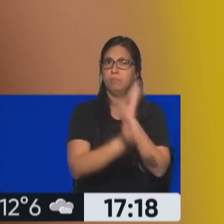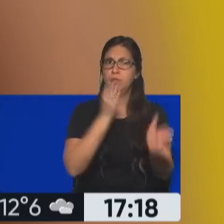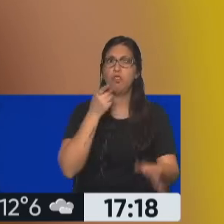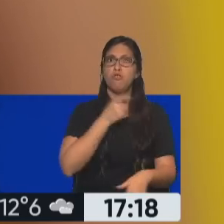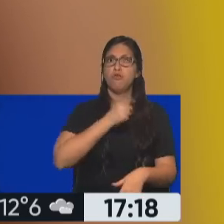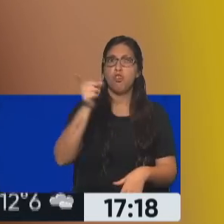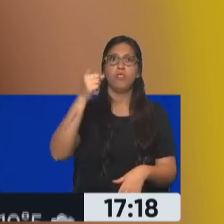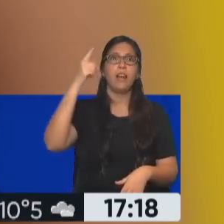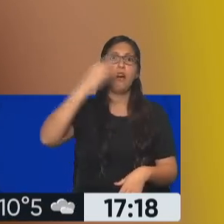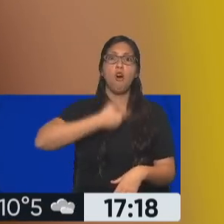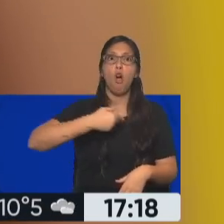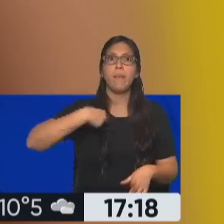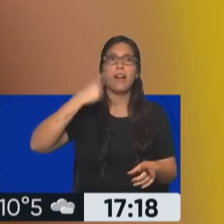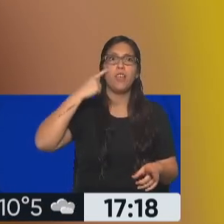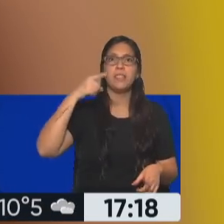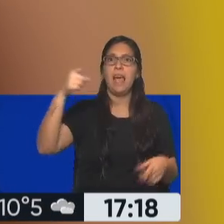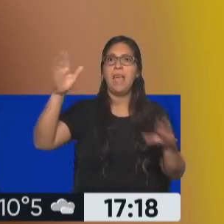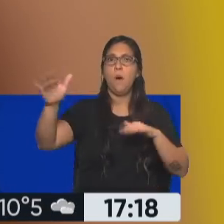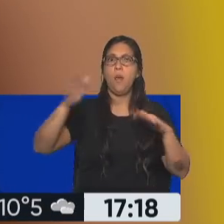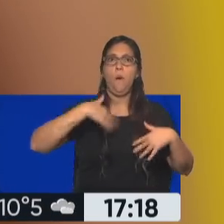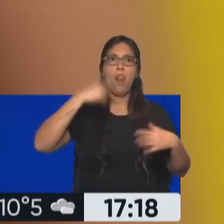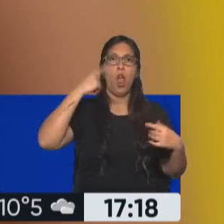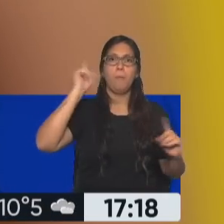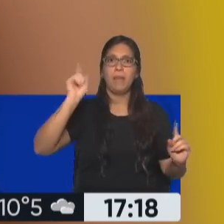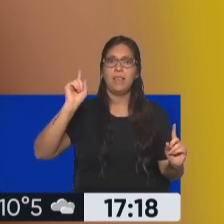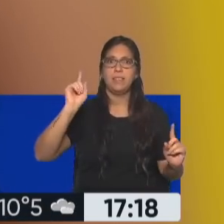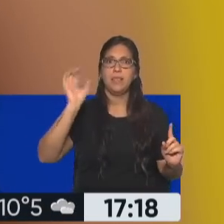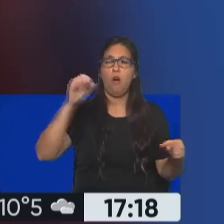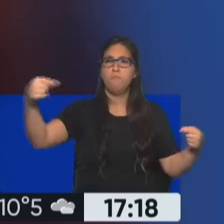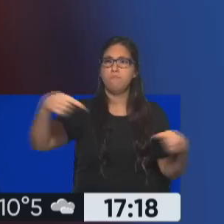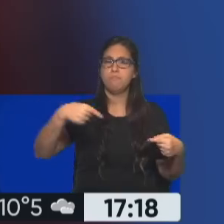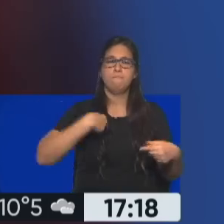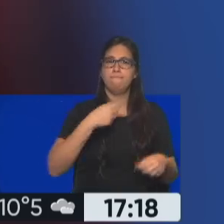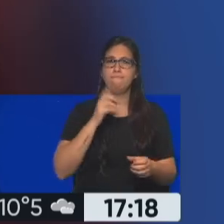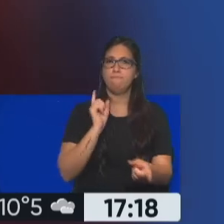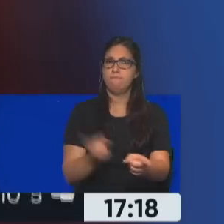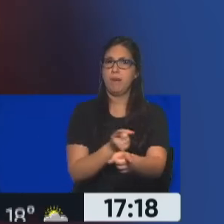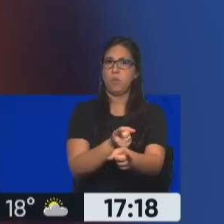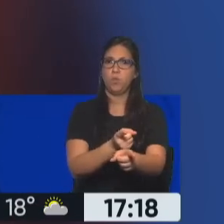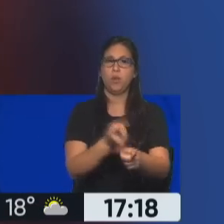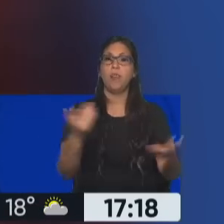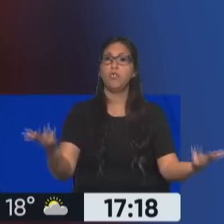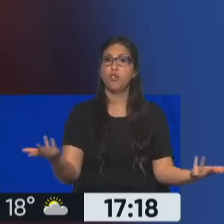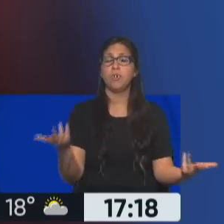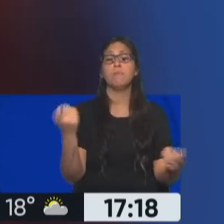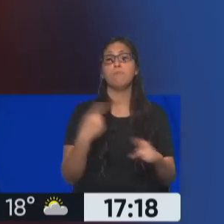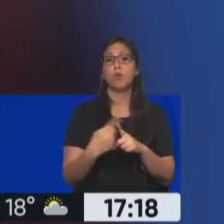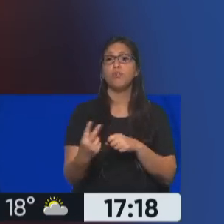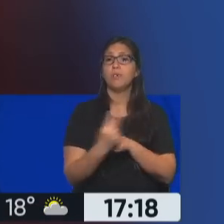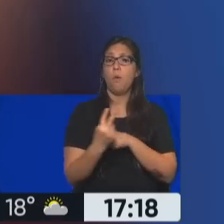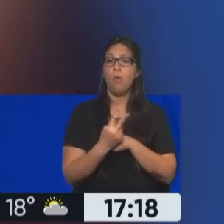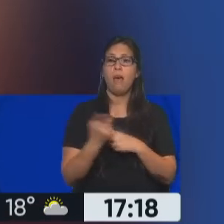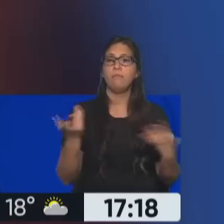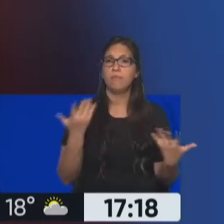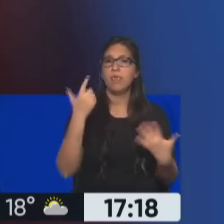que el gobierno considere que no piense como el oficialismo o que lo vea como contradictor. Entonces, por medidas de seguridad, usaremos la